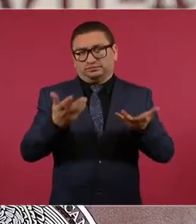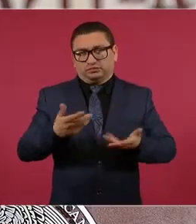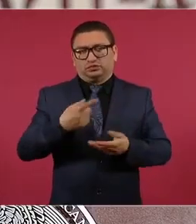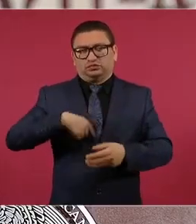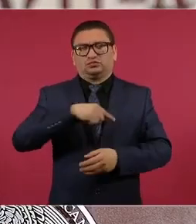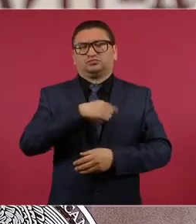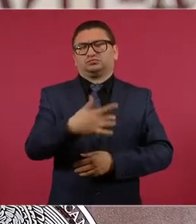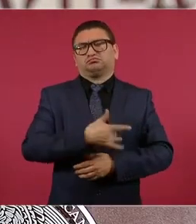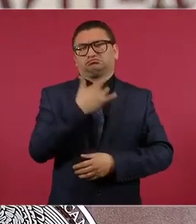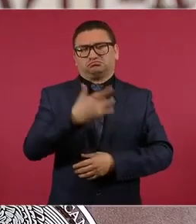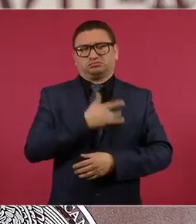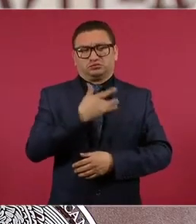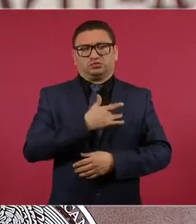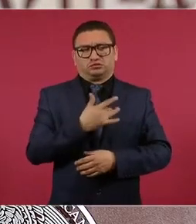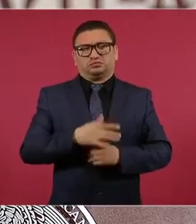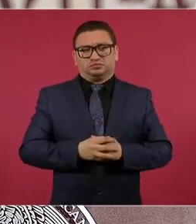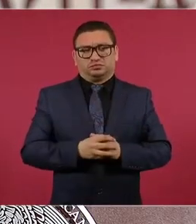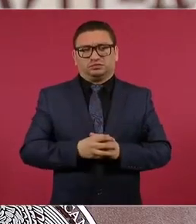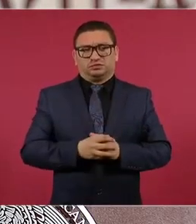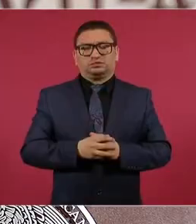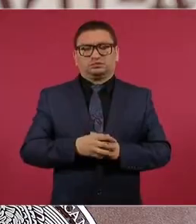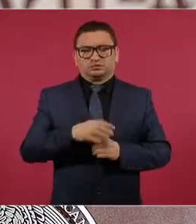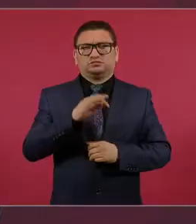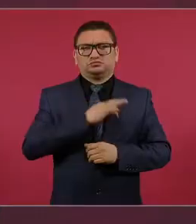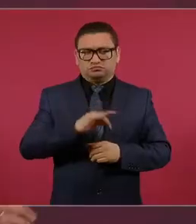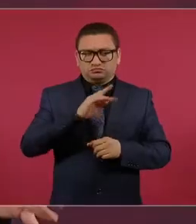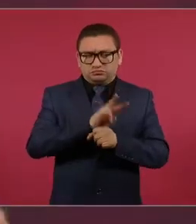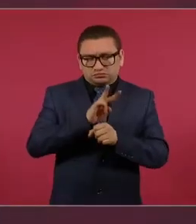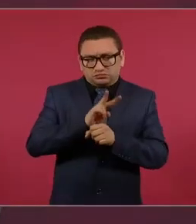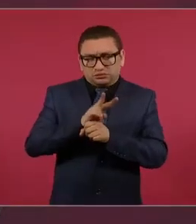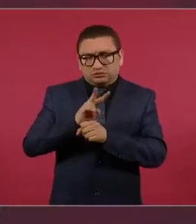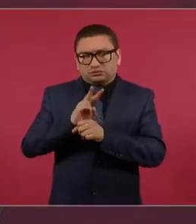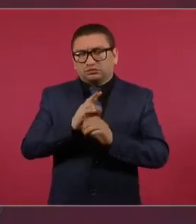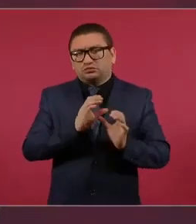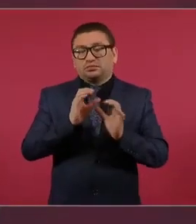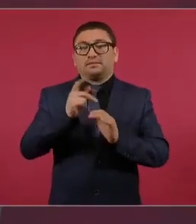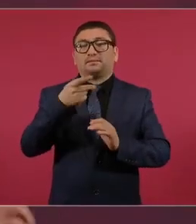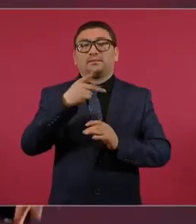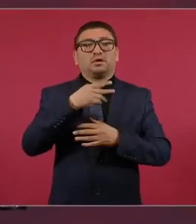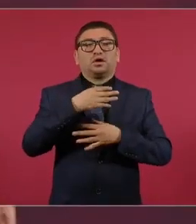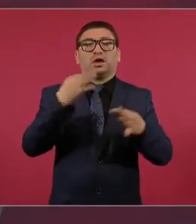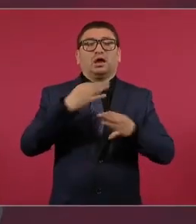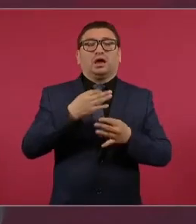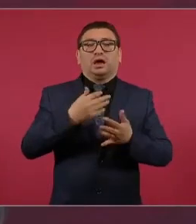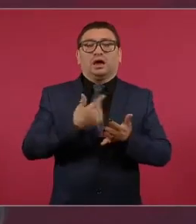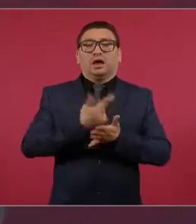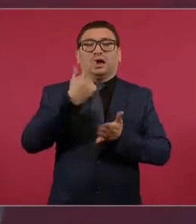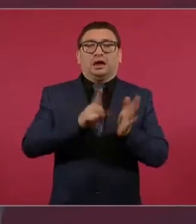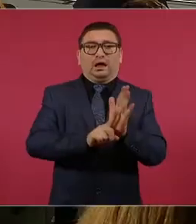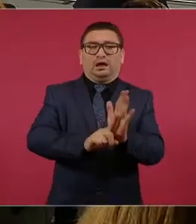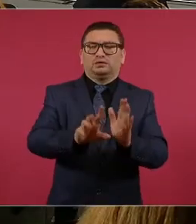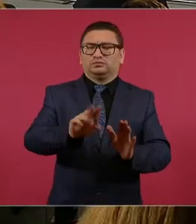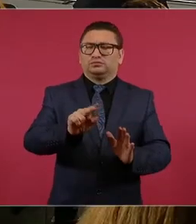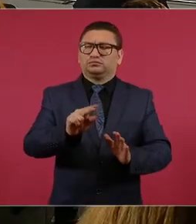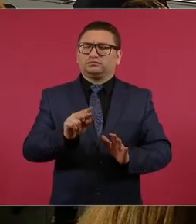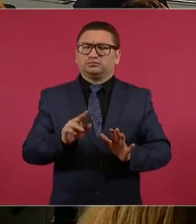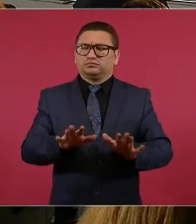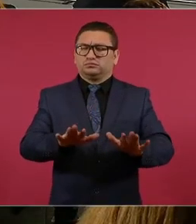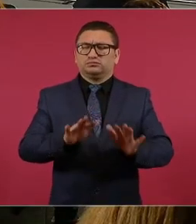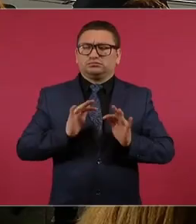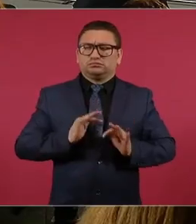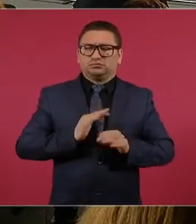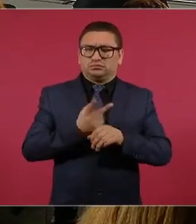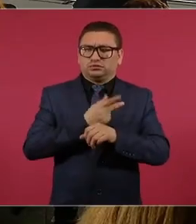consideramos que s es si la vamos a estar vigilando pero para nada representa una alerta importante de un